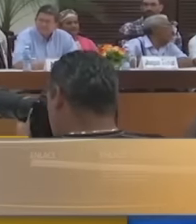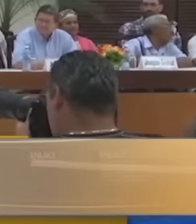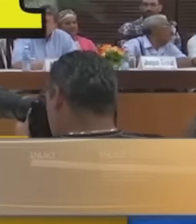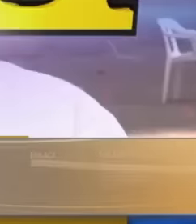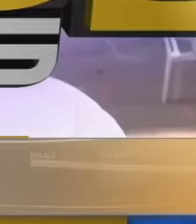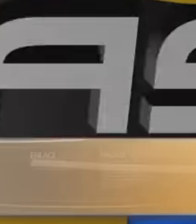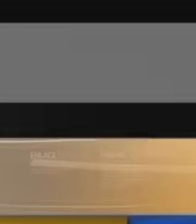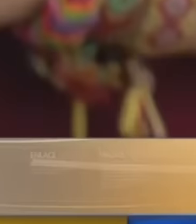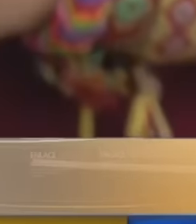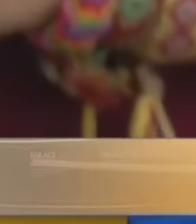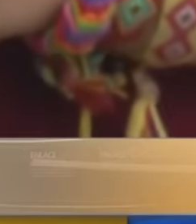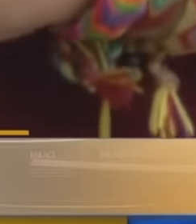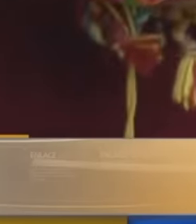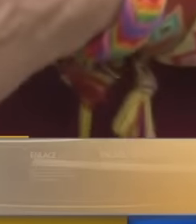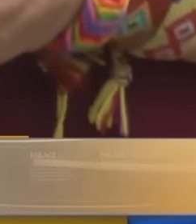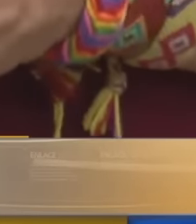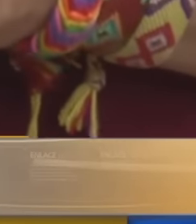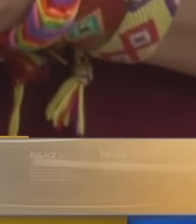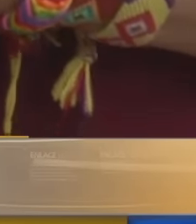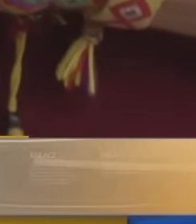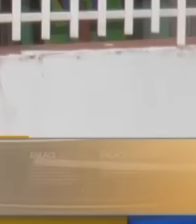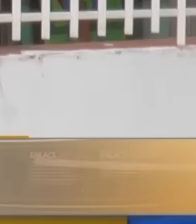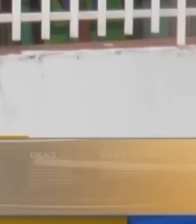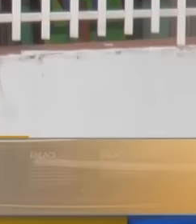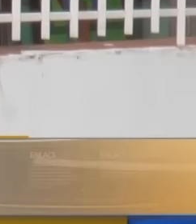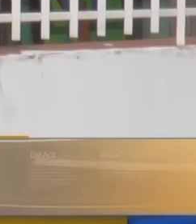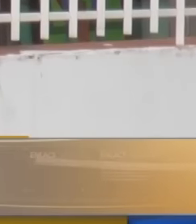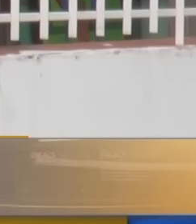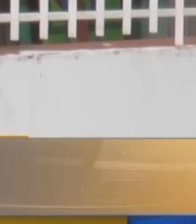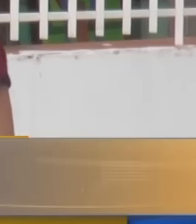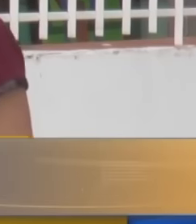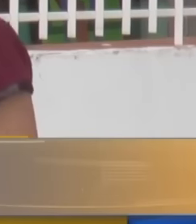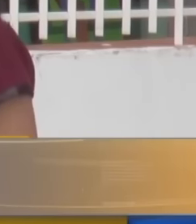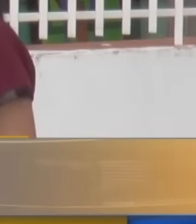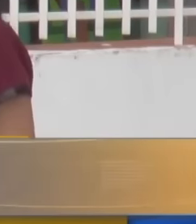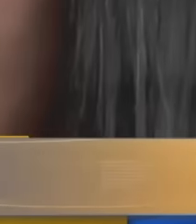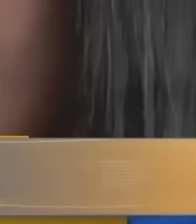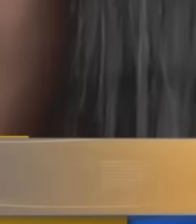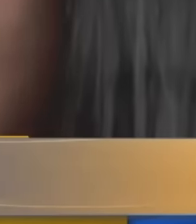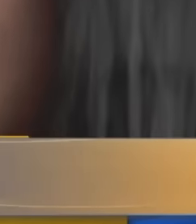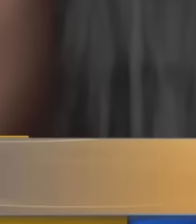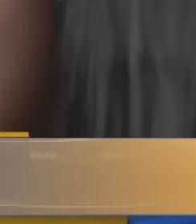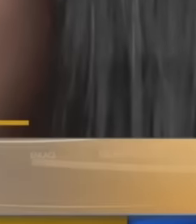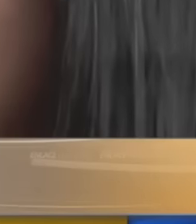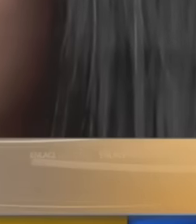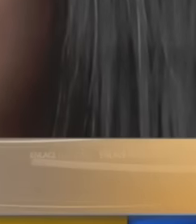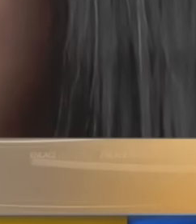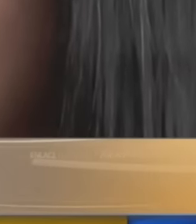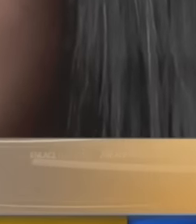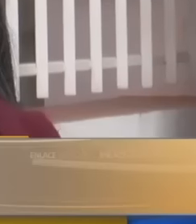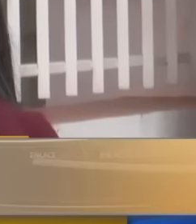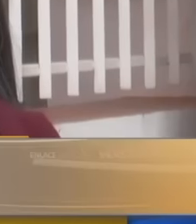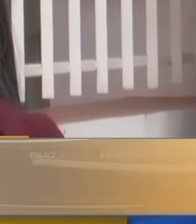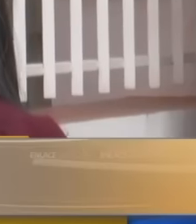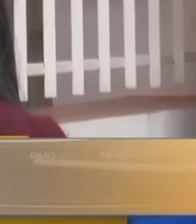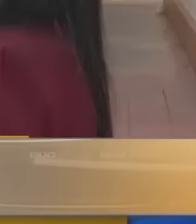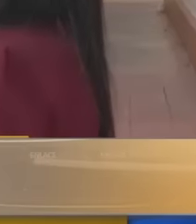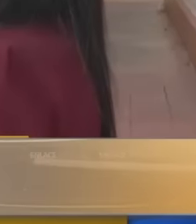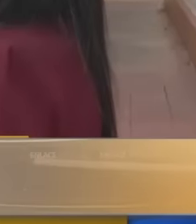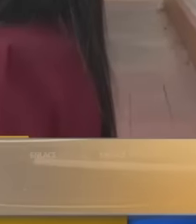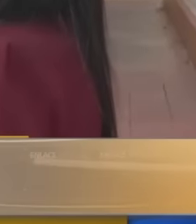este encuentro. Desde hoy el Centro de Convivencia Ciudadana abre una nueva oferta institucional. Se busca con ella prevenir casos de violencia intrafamiliar